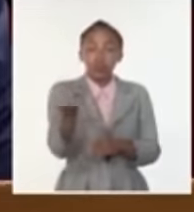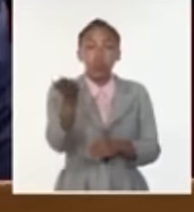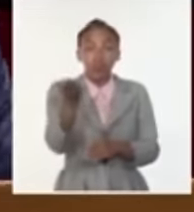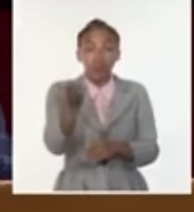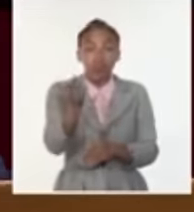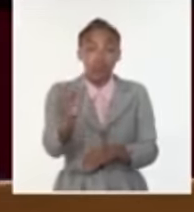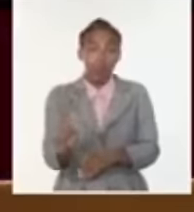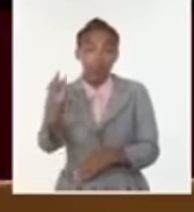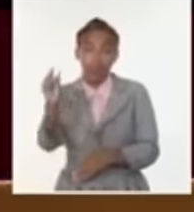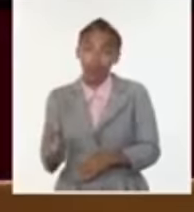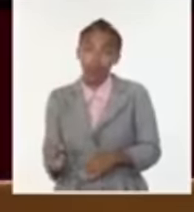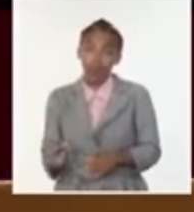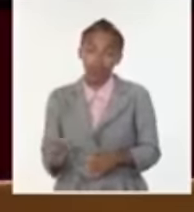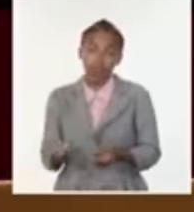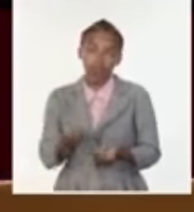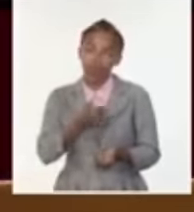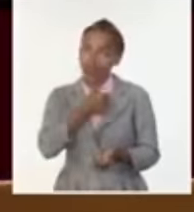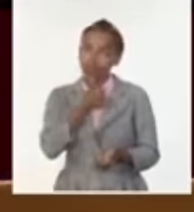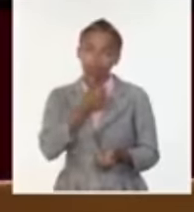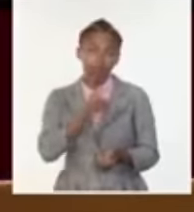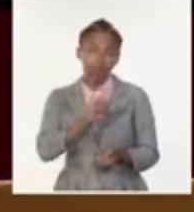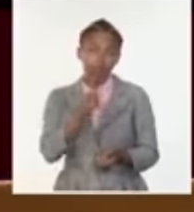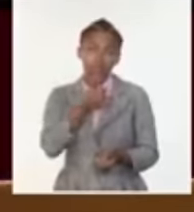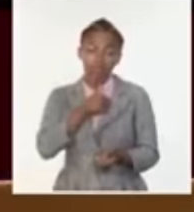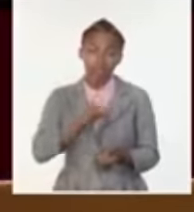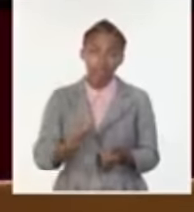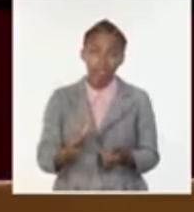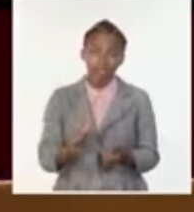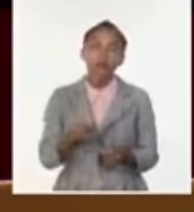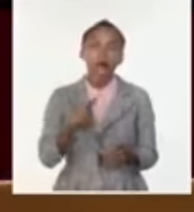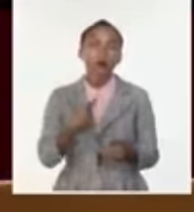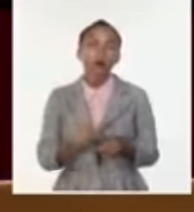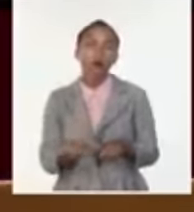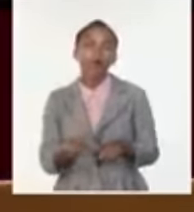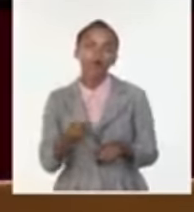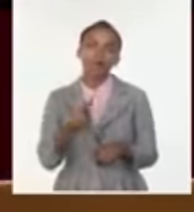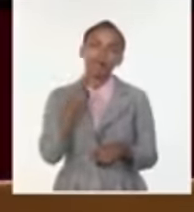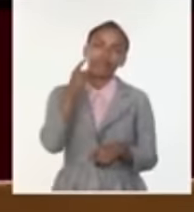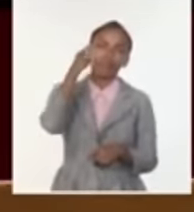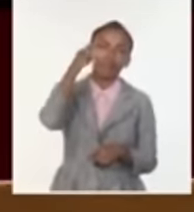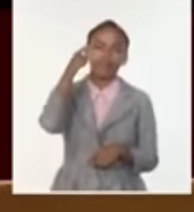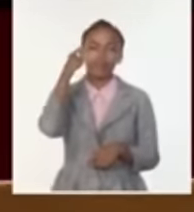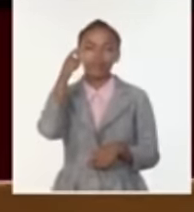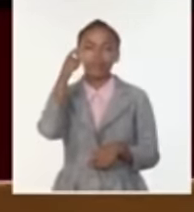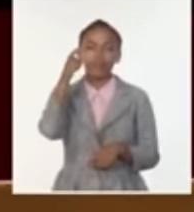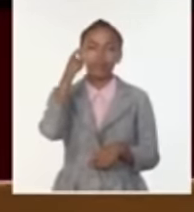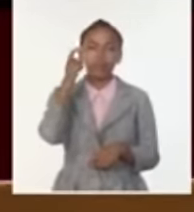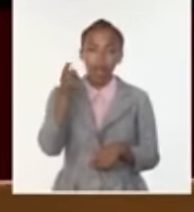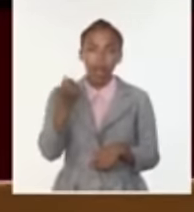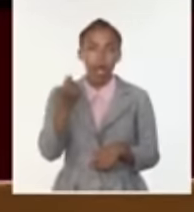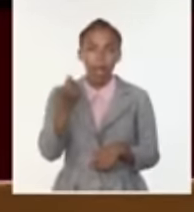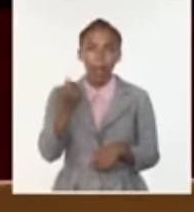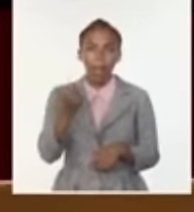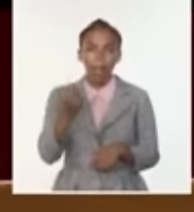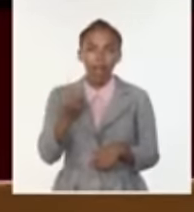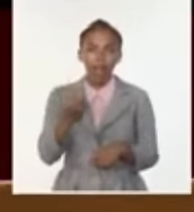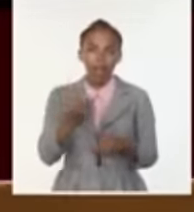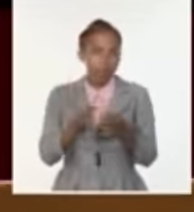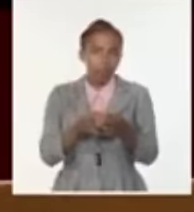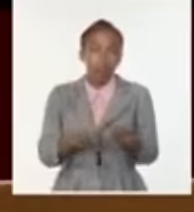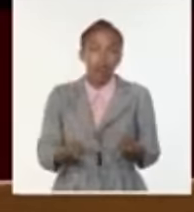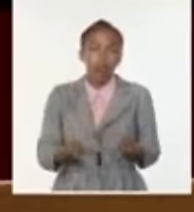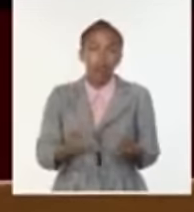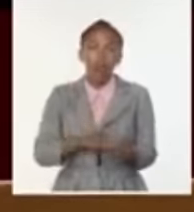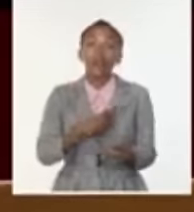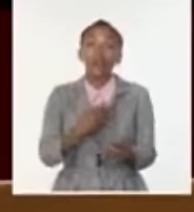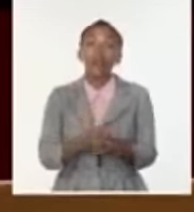superior. O hay quien también inteligente dice, correcto, ponen exactamente el precio que topamos, pero cuando la gente va a comprar dice,